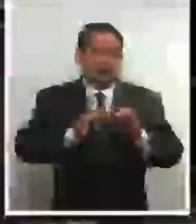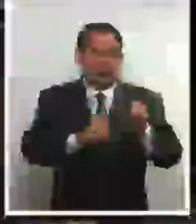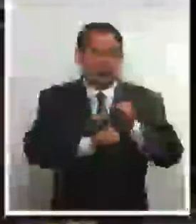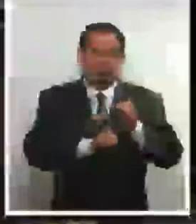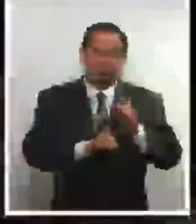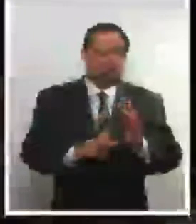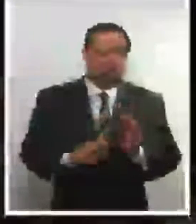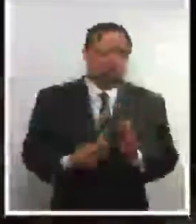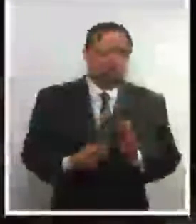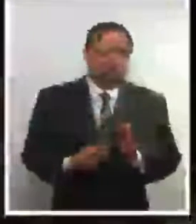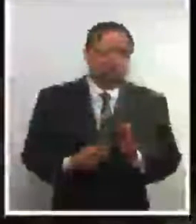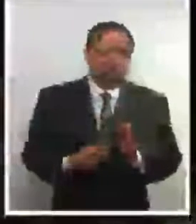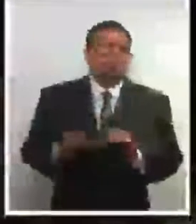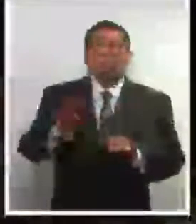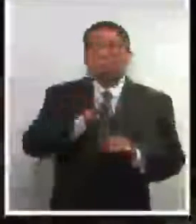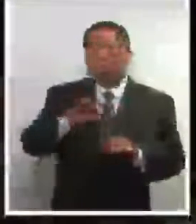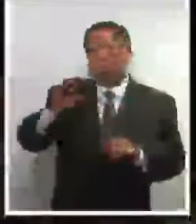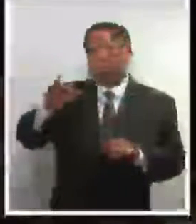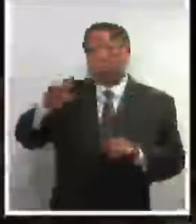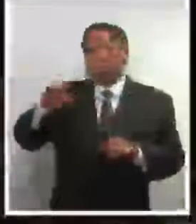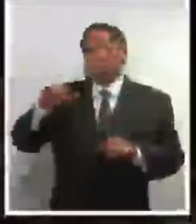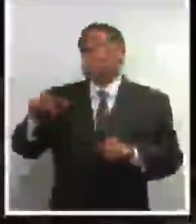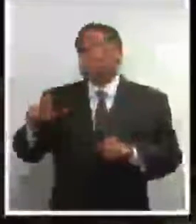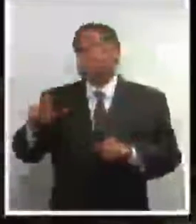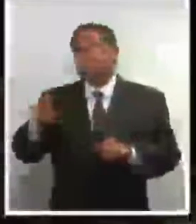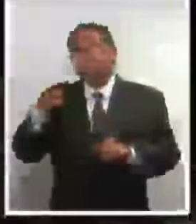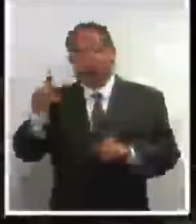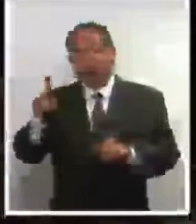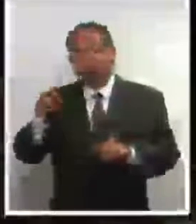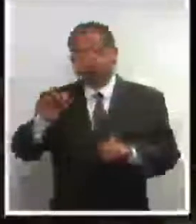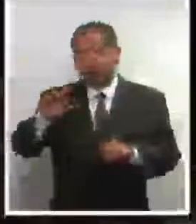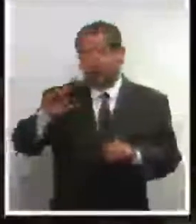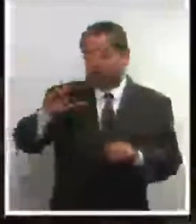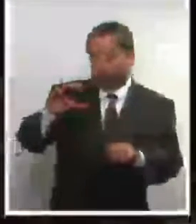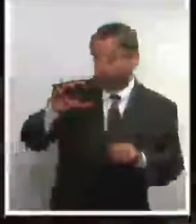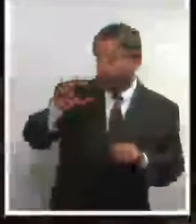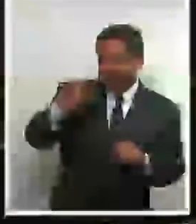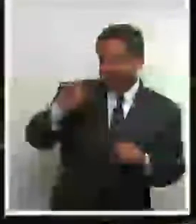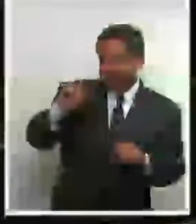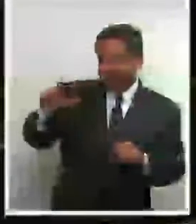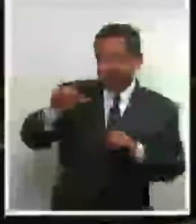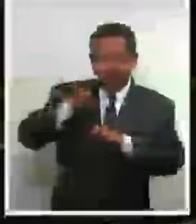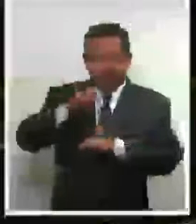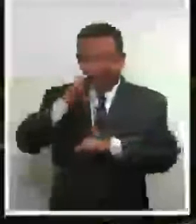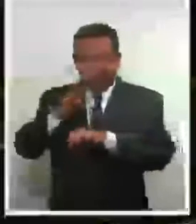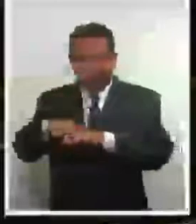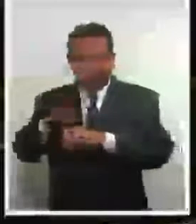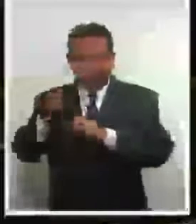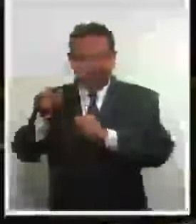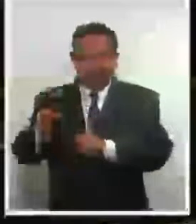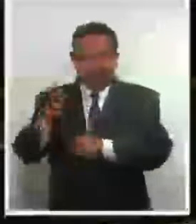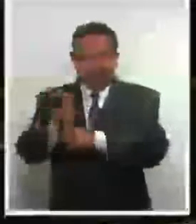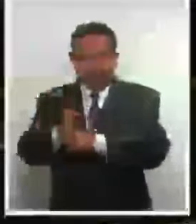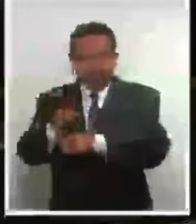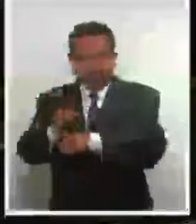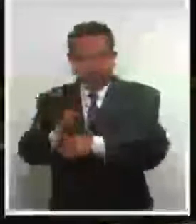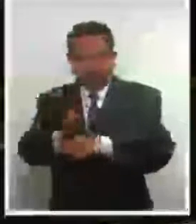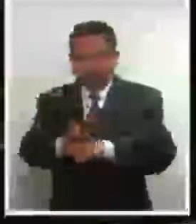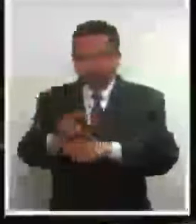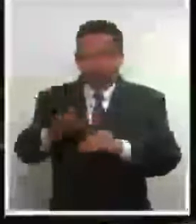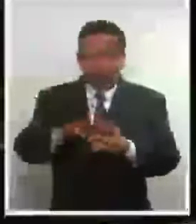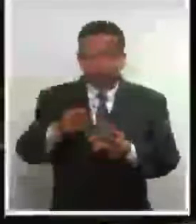Es decir, pueden ser autoridades civiles, pero si esas autoridades civiles encargadas de la seguridad tienen